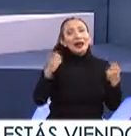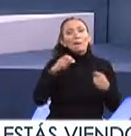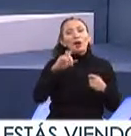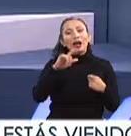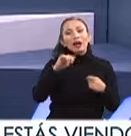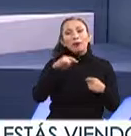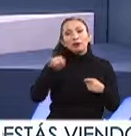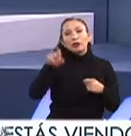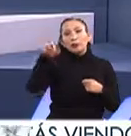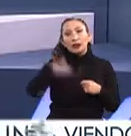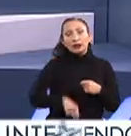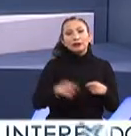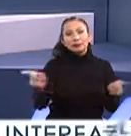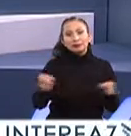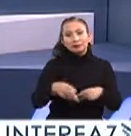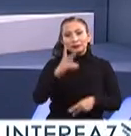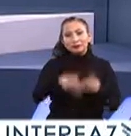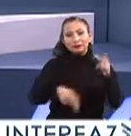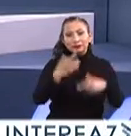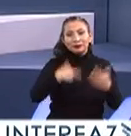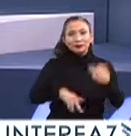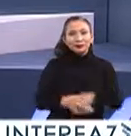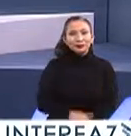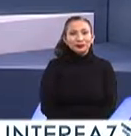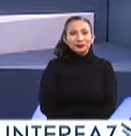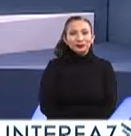Festivalmorelia.mx. Muchísimas gracias. Vamos a hacer una pausa, regresamos.